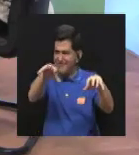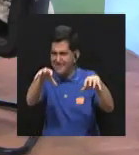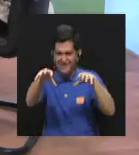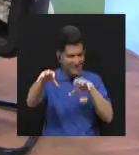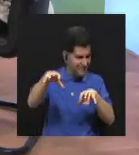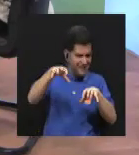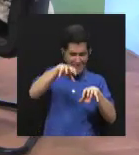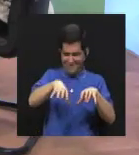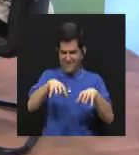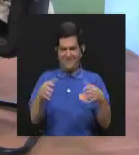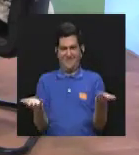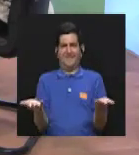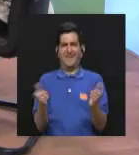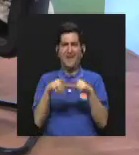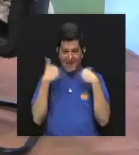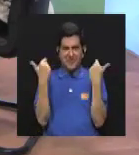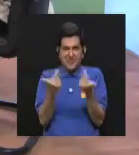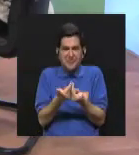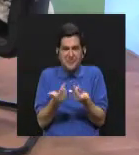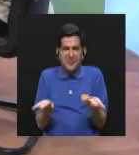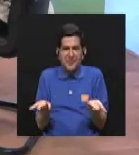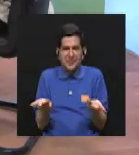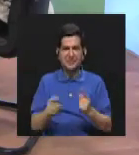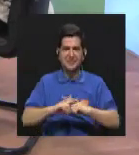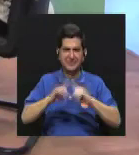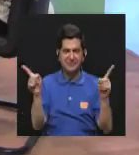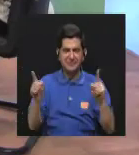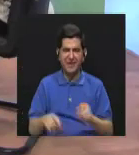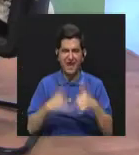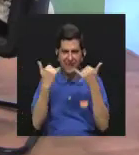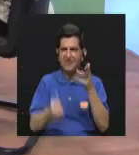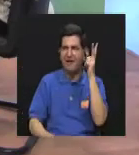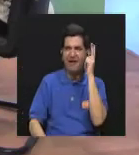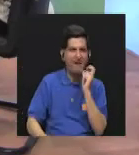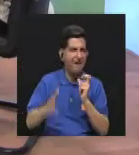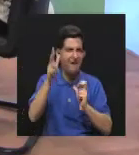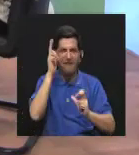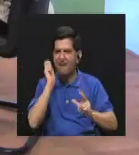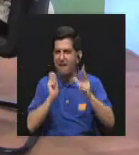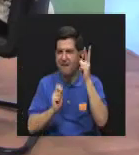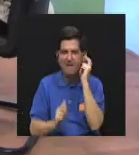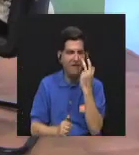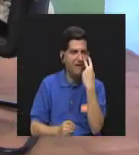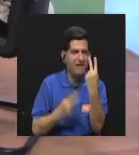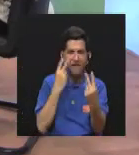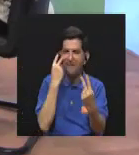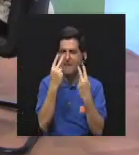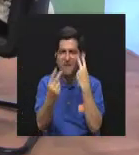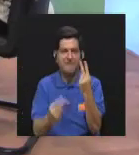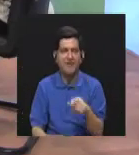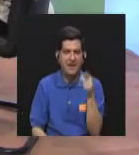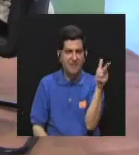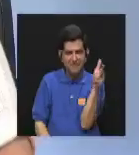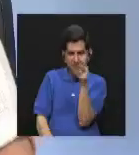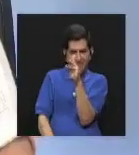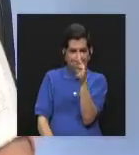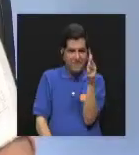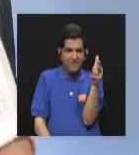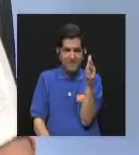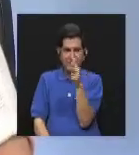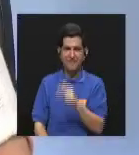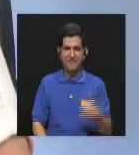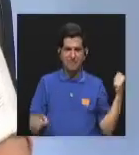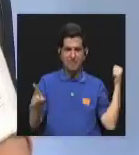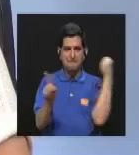va viendo como, obviamente, sus grupos. Pero cuando se van escuchando, cuando se van viendo, cuando van viendo las